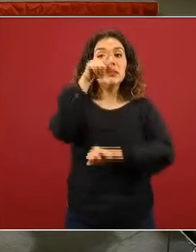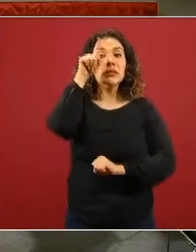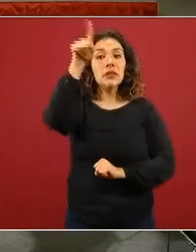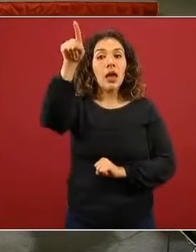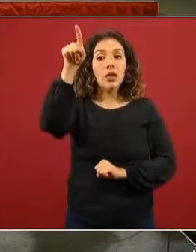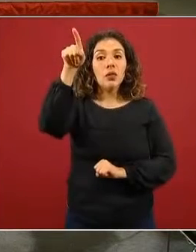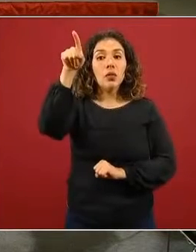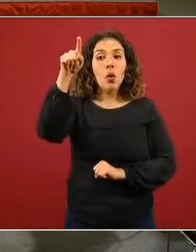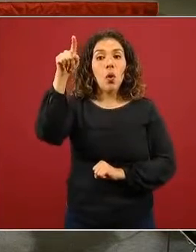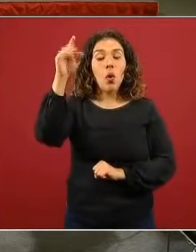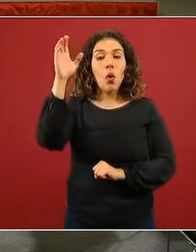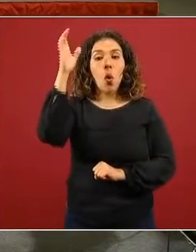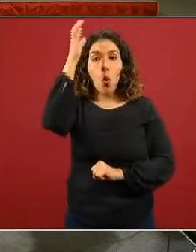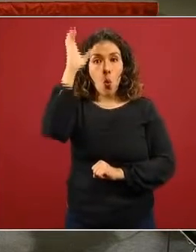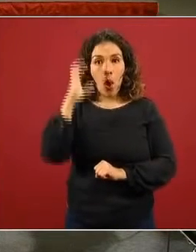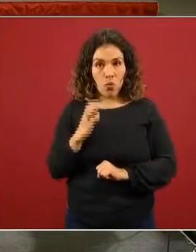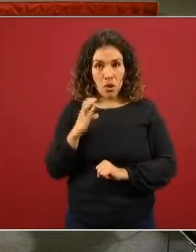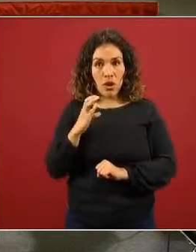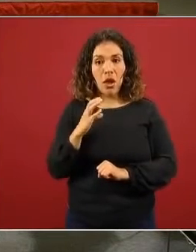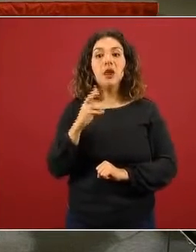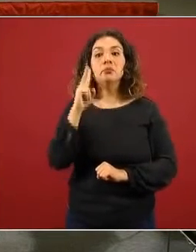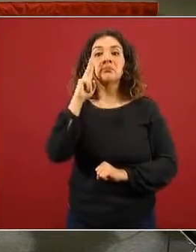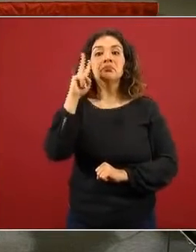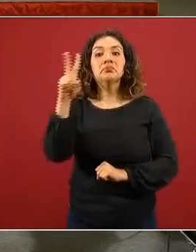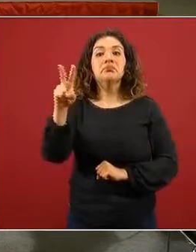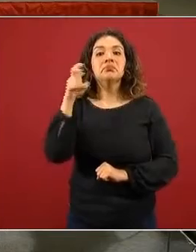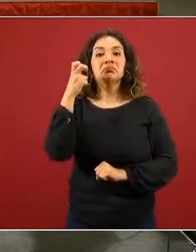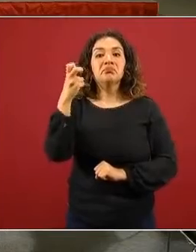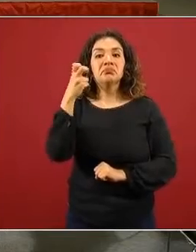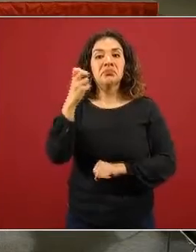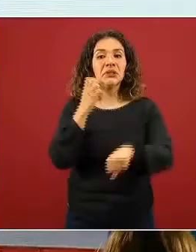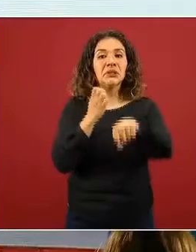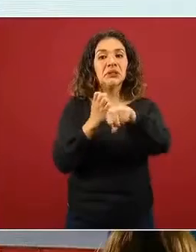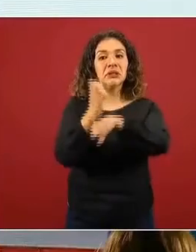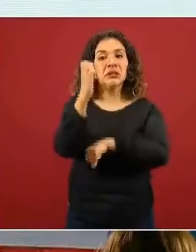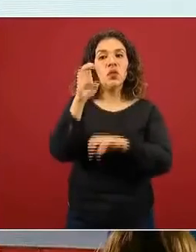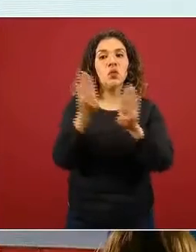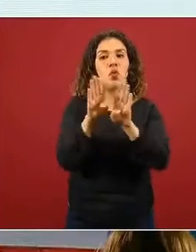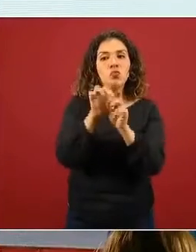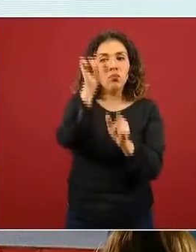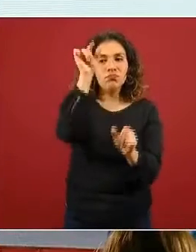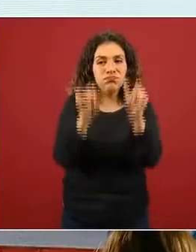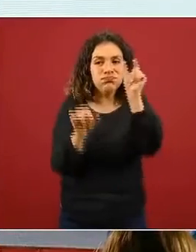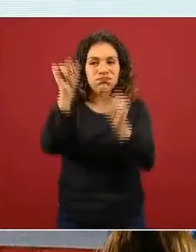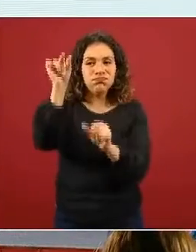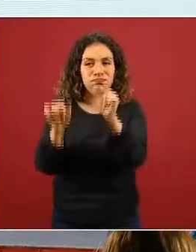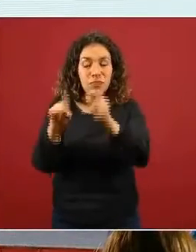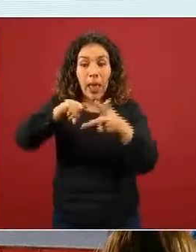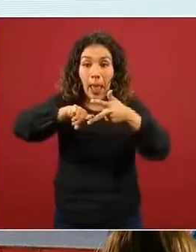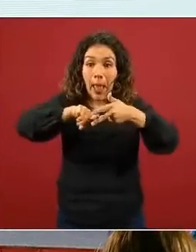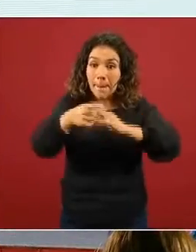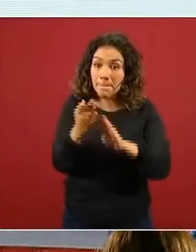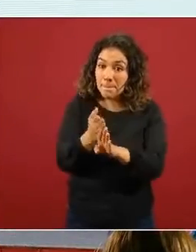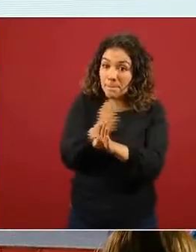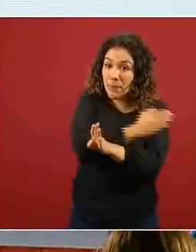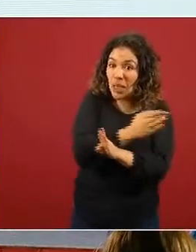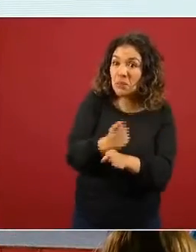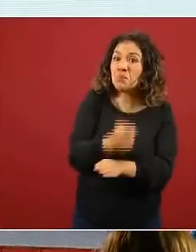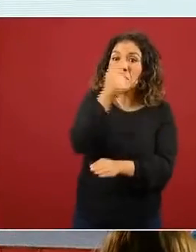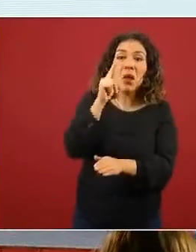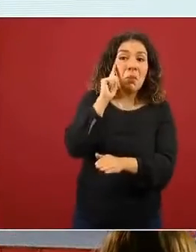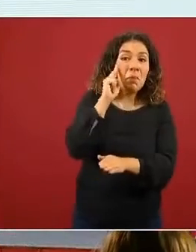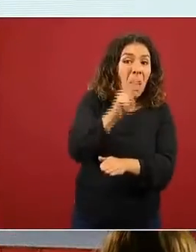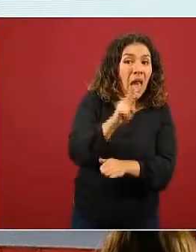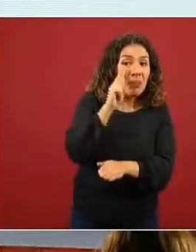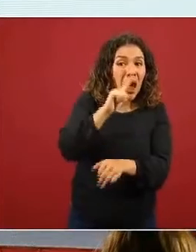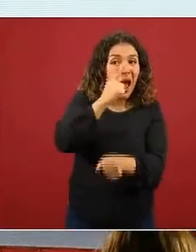de Coahuila. Vean el comportamiento de las barras en función desde que iniciaron con sus primeros casos entre